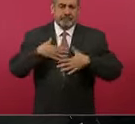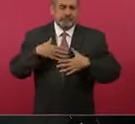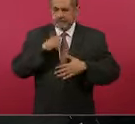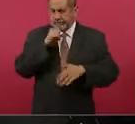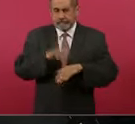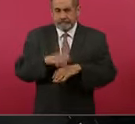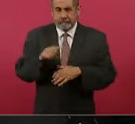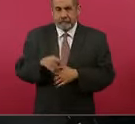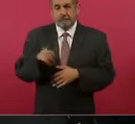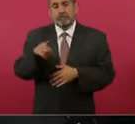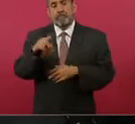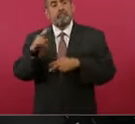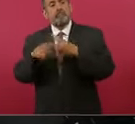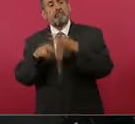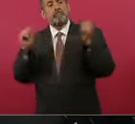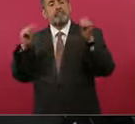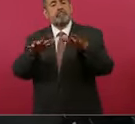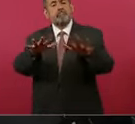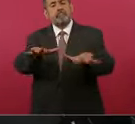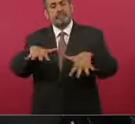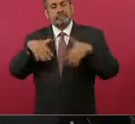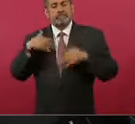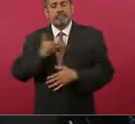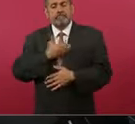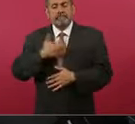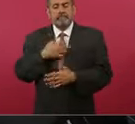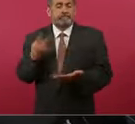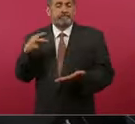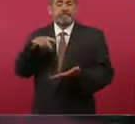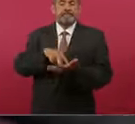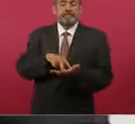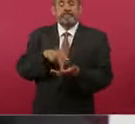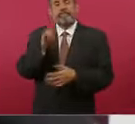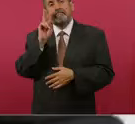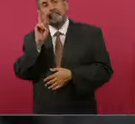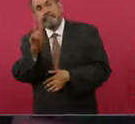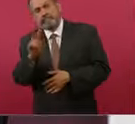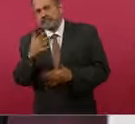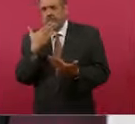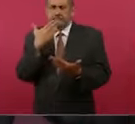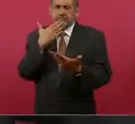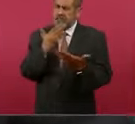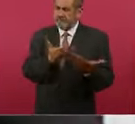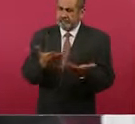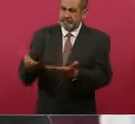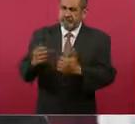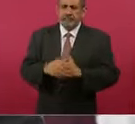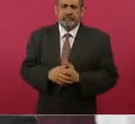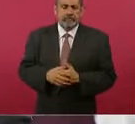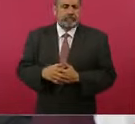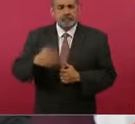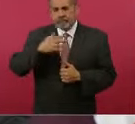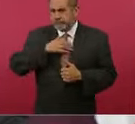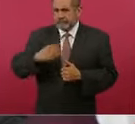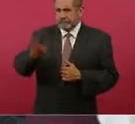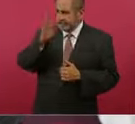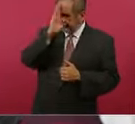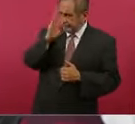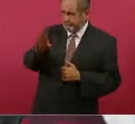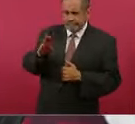Pero si quieren ir como ciudadanos, adelante. Más que, sobre todo me dirijo